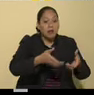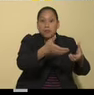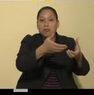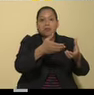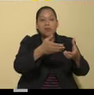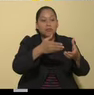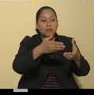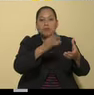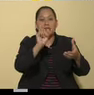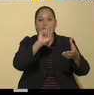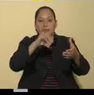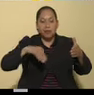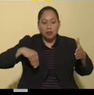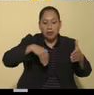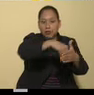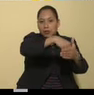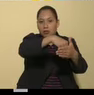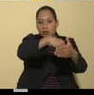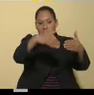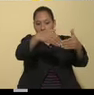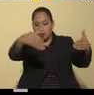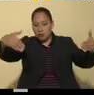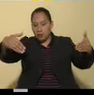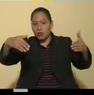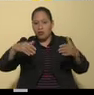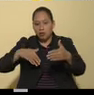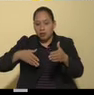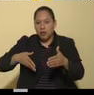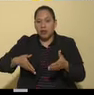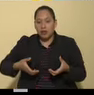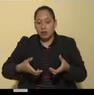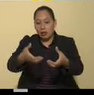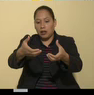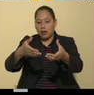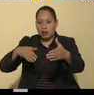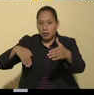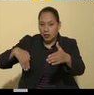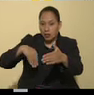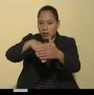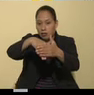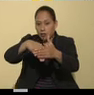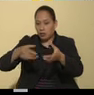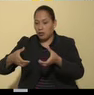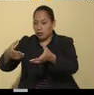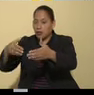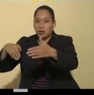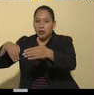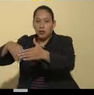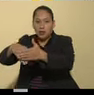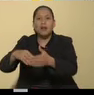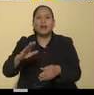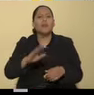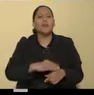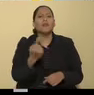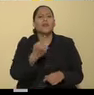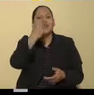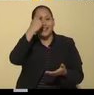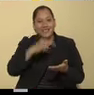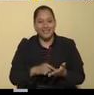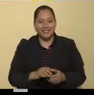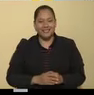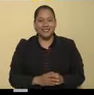como pequeños callejones que aparecen en medio de la cuadrícula de la ciudad. ¿Por qué creen?